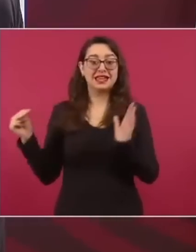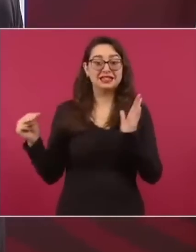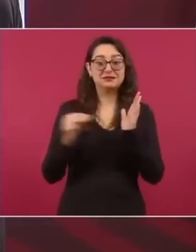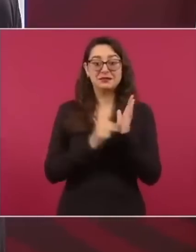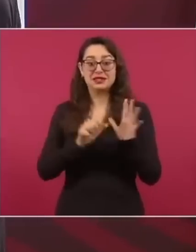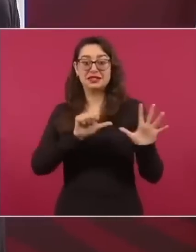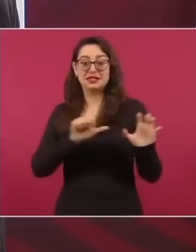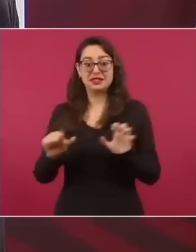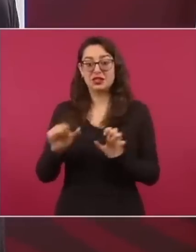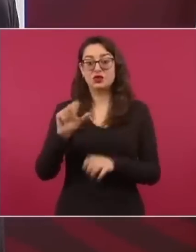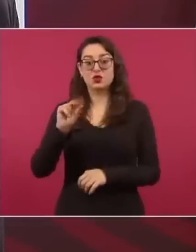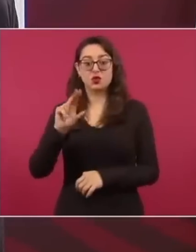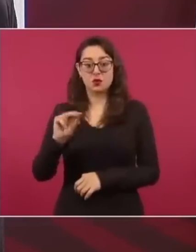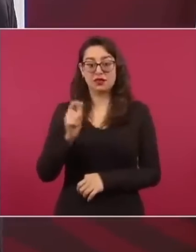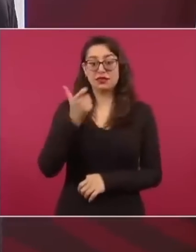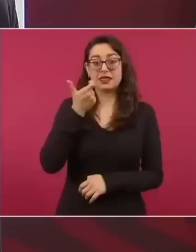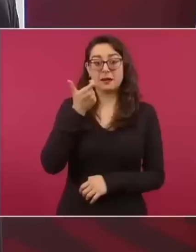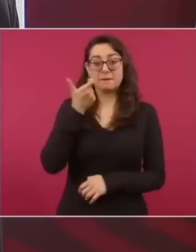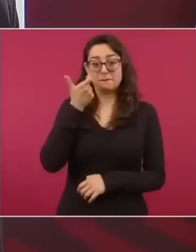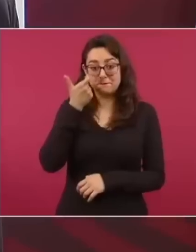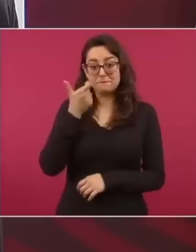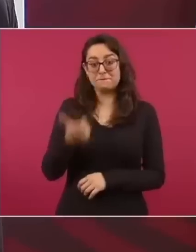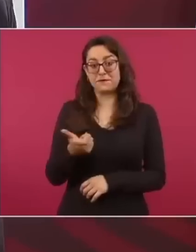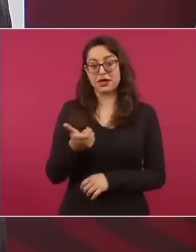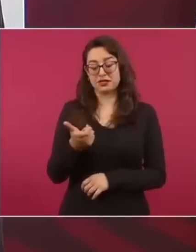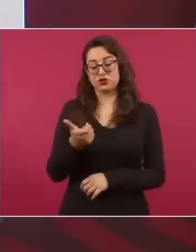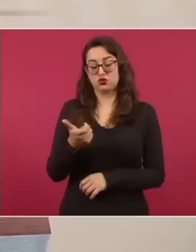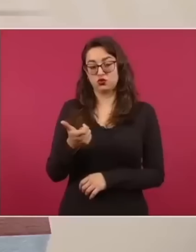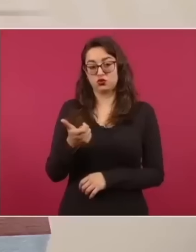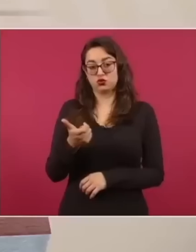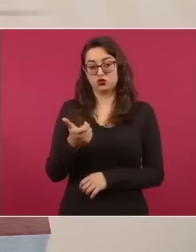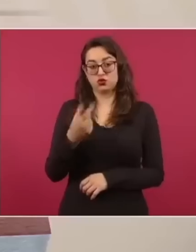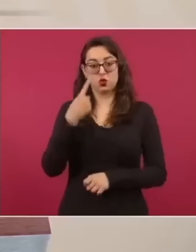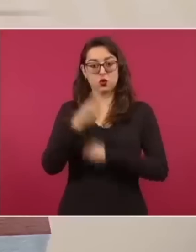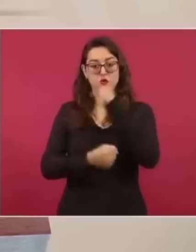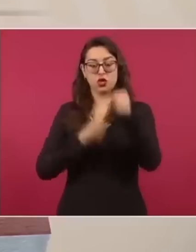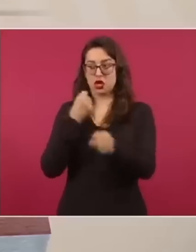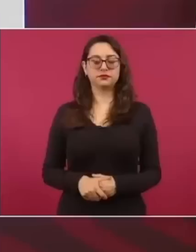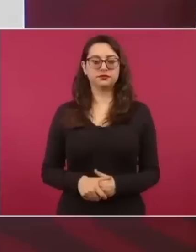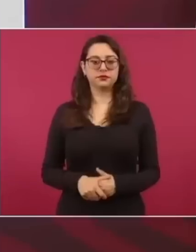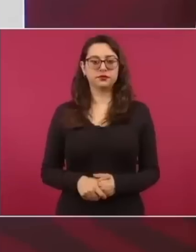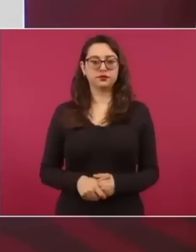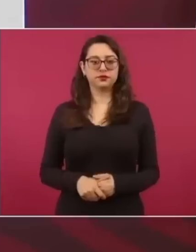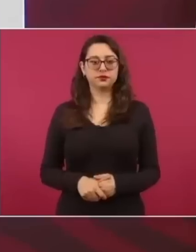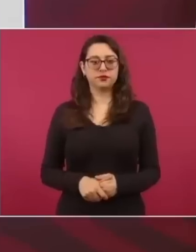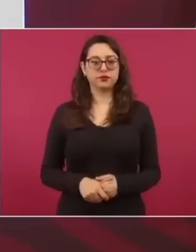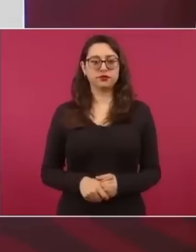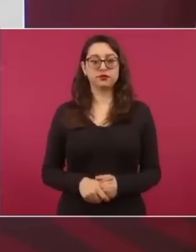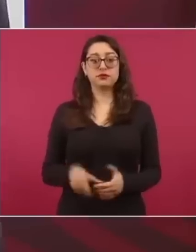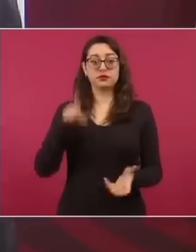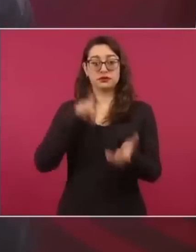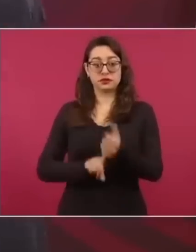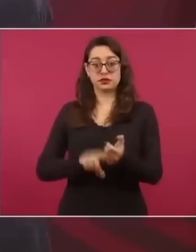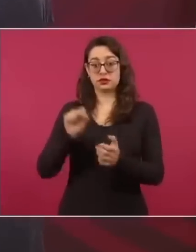pesos, 24 centavos al año, un comedor